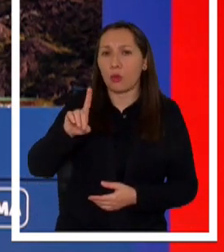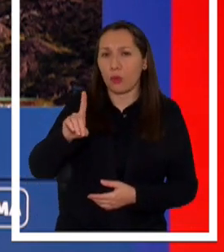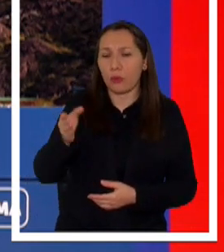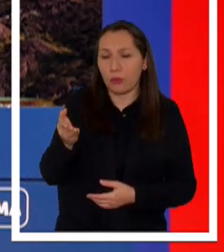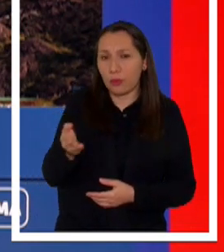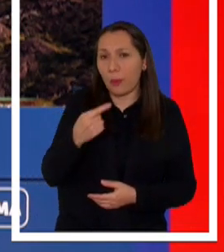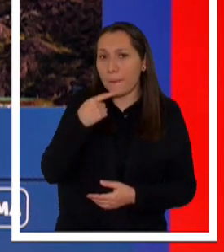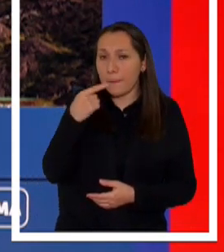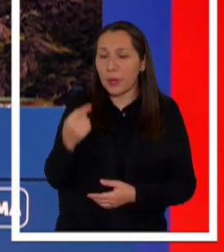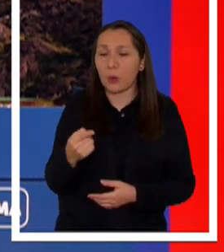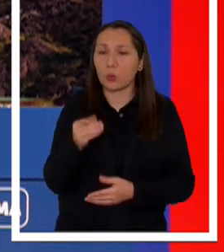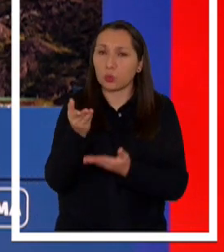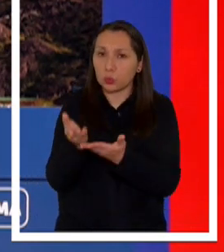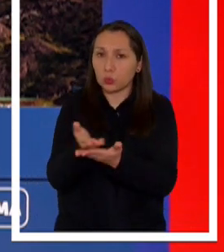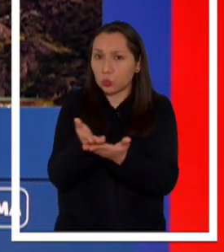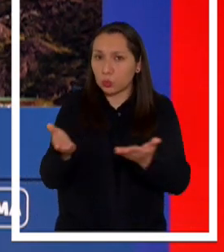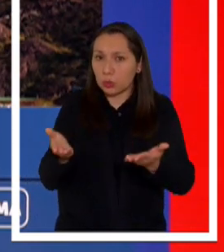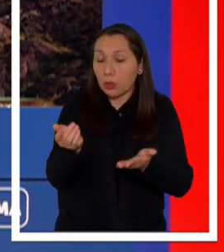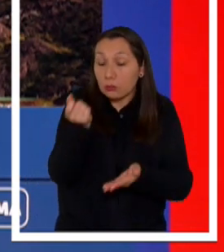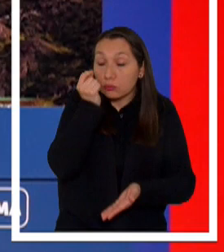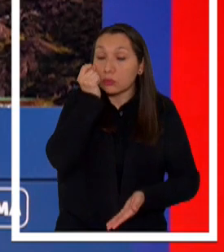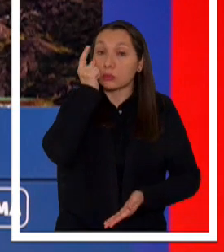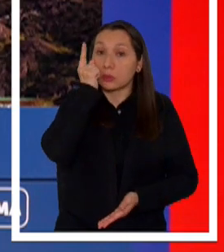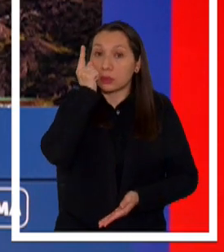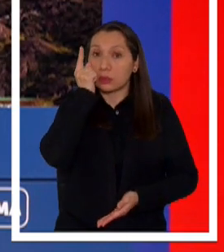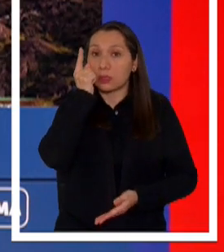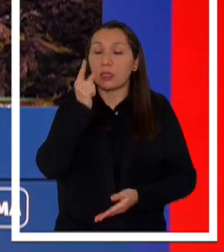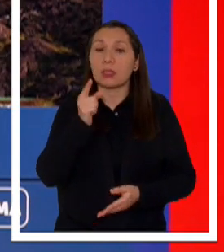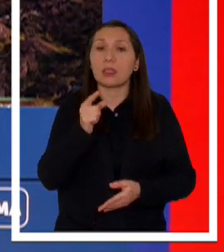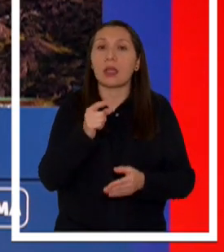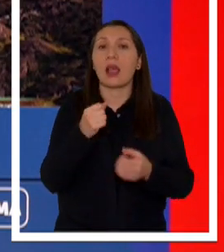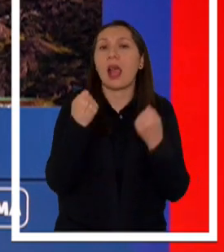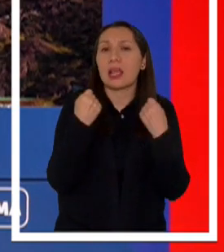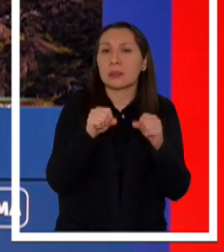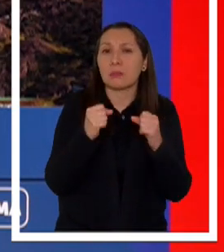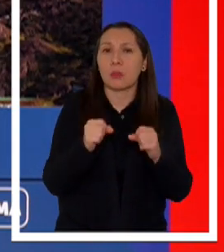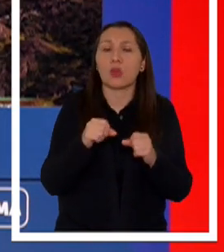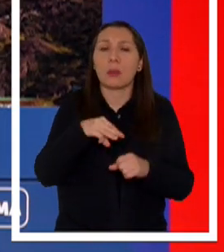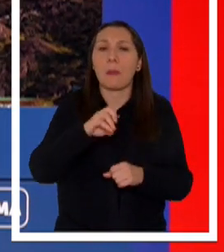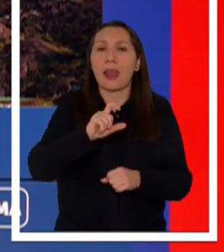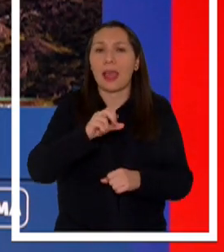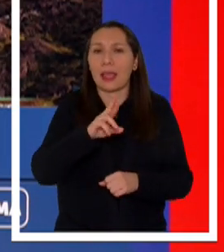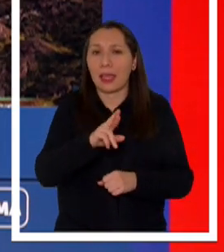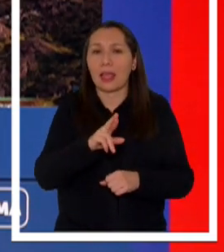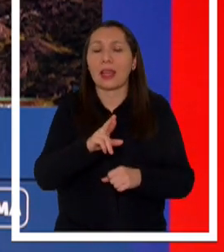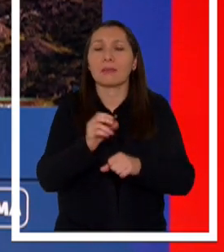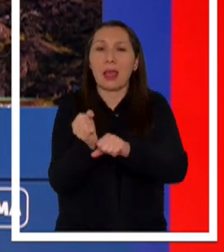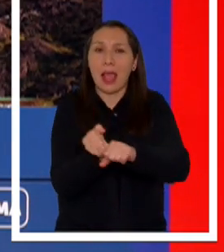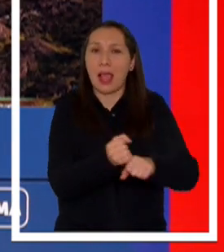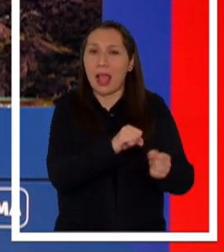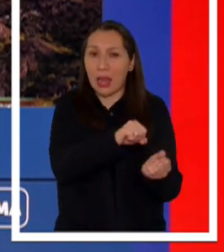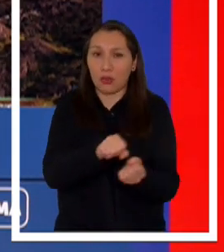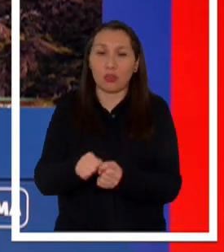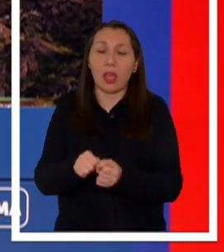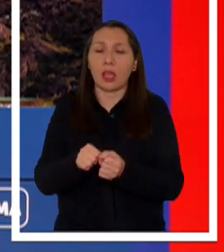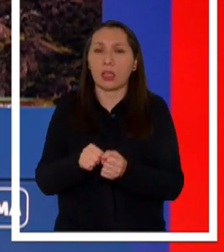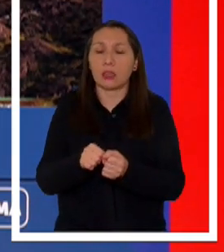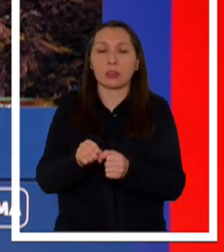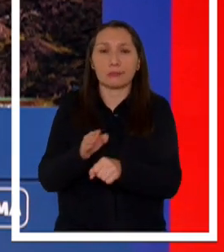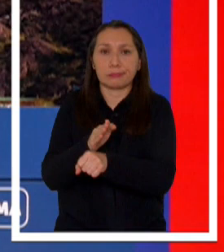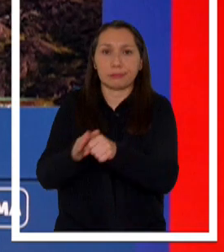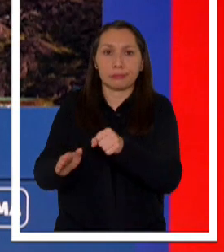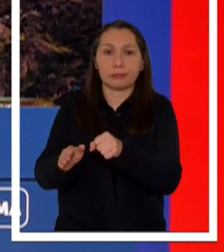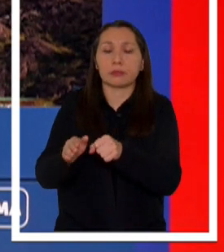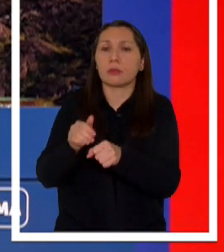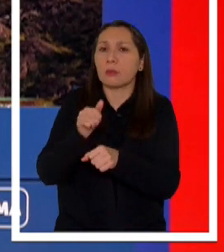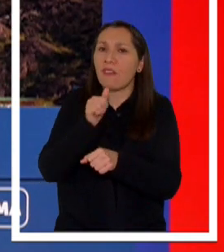le quería Consultar si ustedes están al tanto de que el Sport manager de canotaje en velocidad Gastón González Palma fue destituido